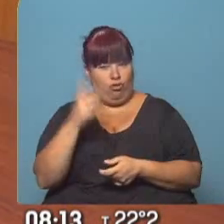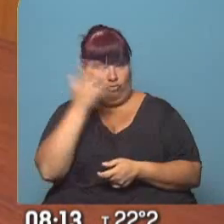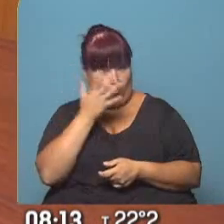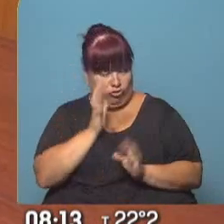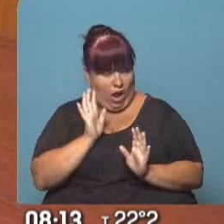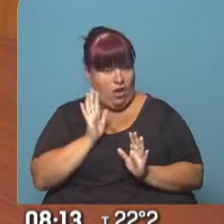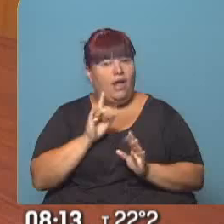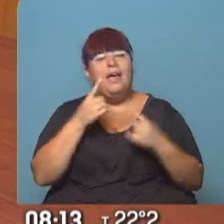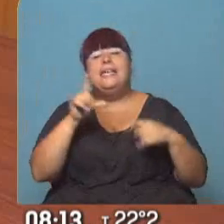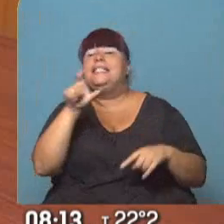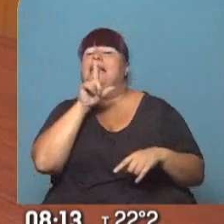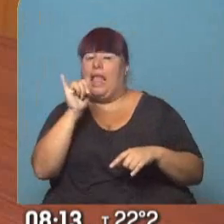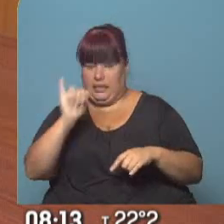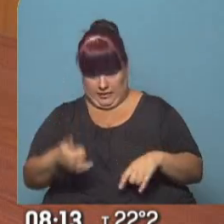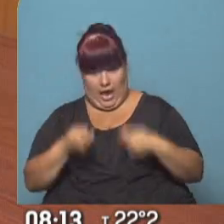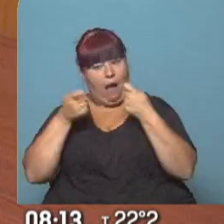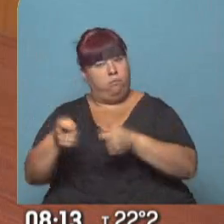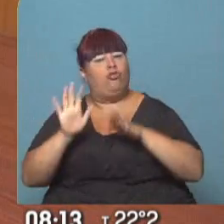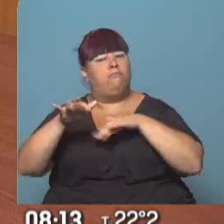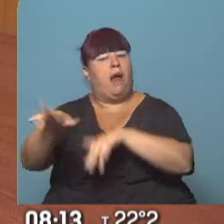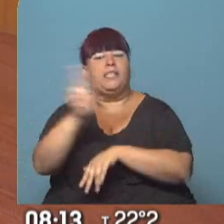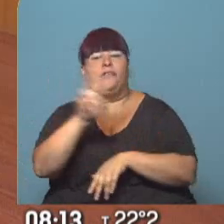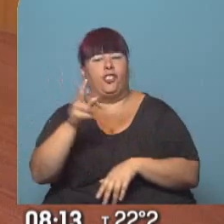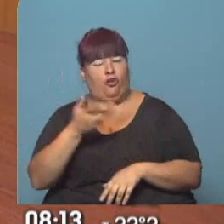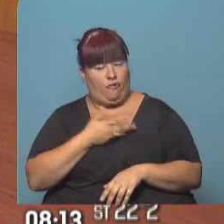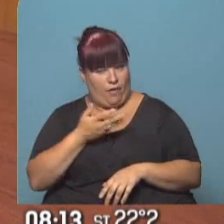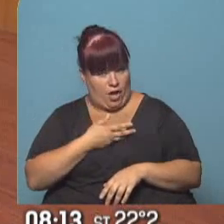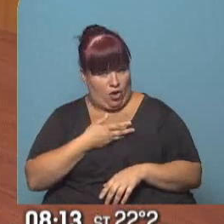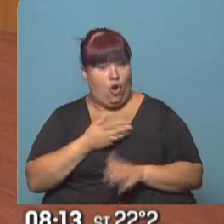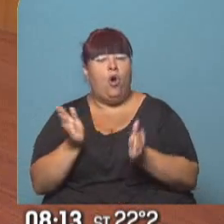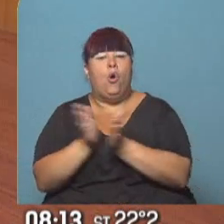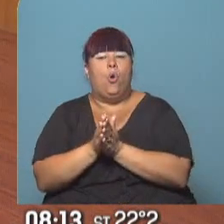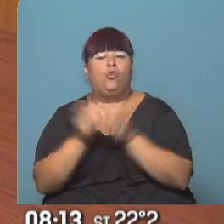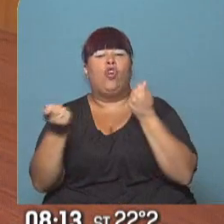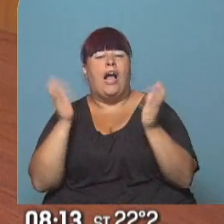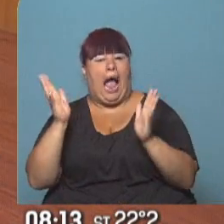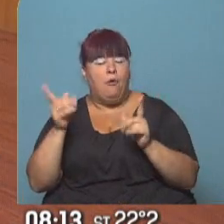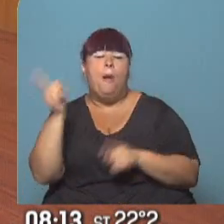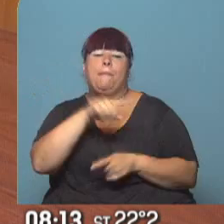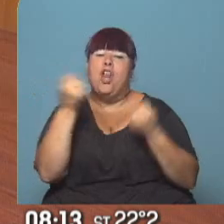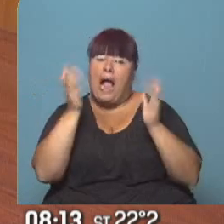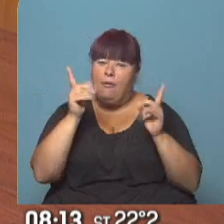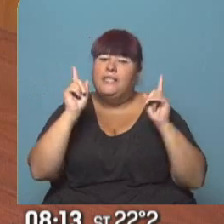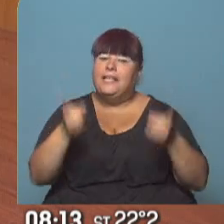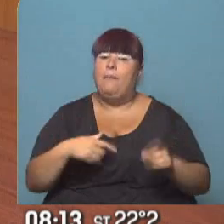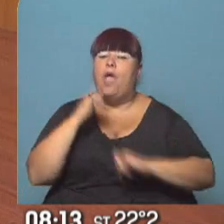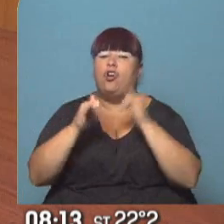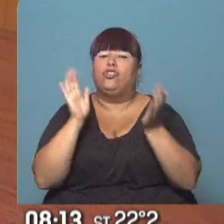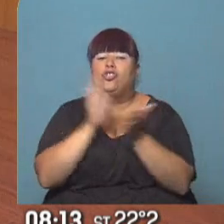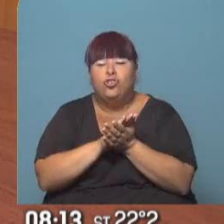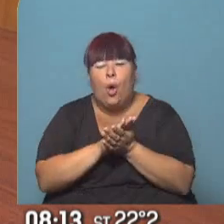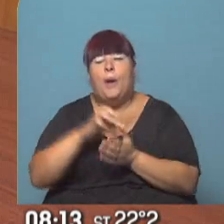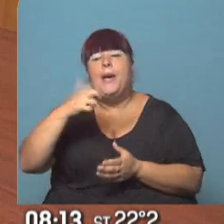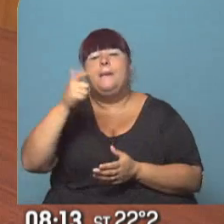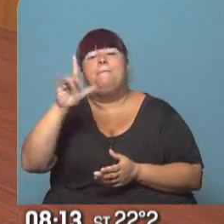Moyano, no es el caso de la CTA, que va a marchar el próximo 22 de febrero junto a camioneros. Pero si hablamos de camioneros, también debemos hablar de